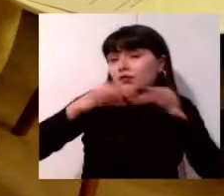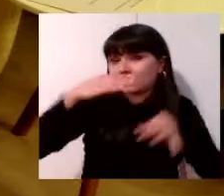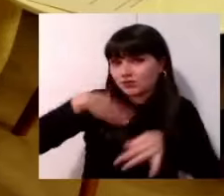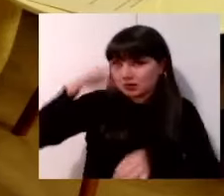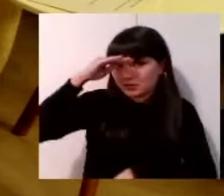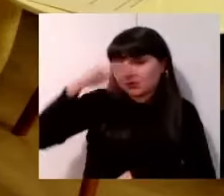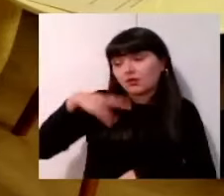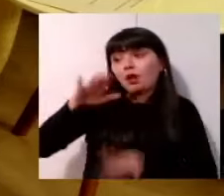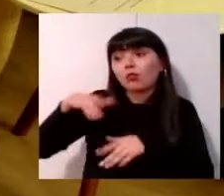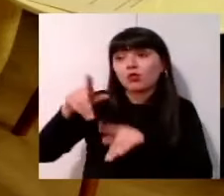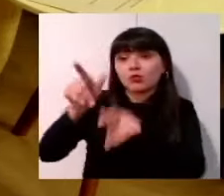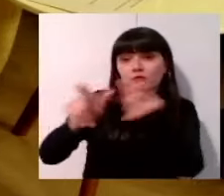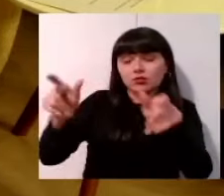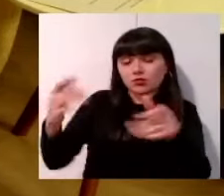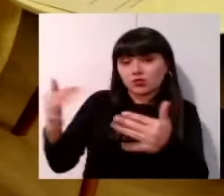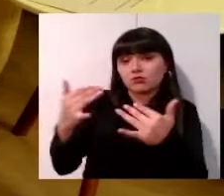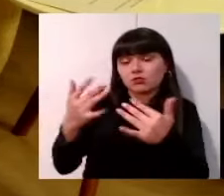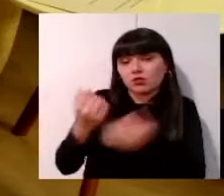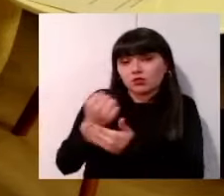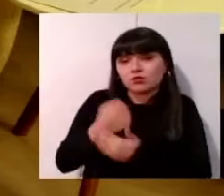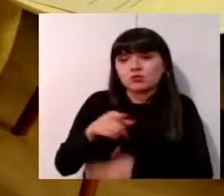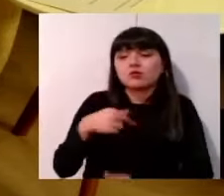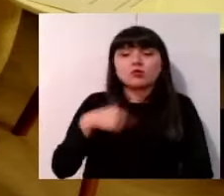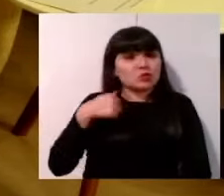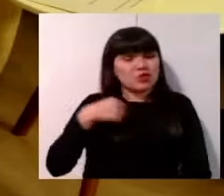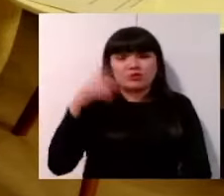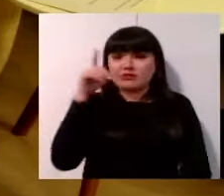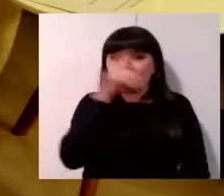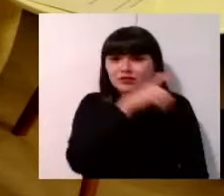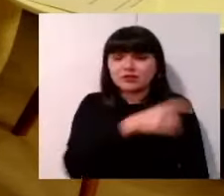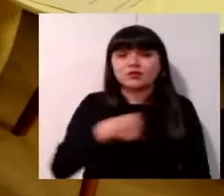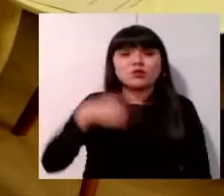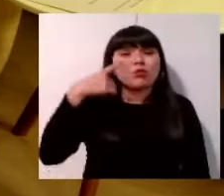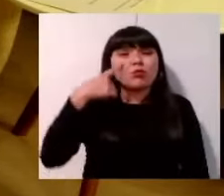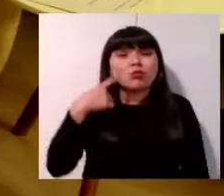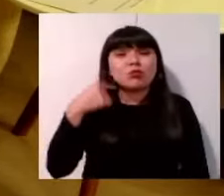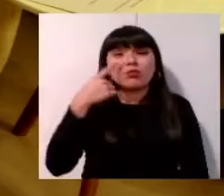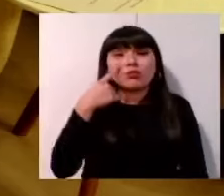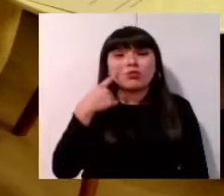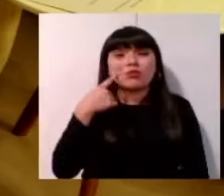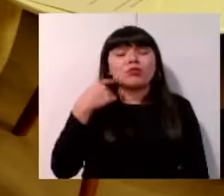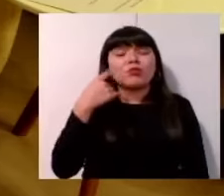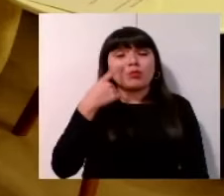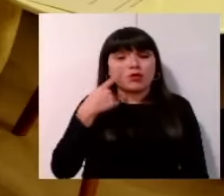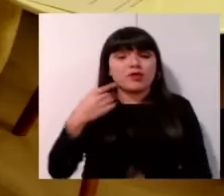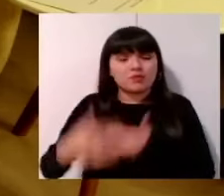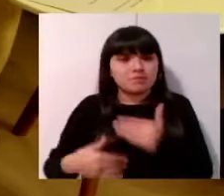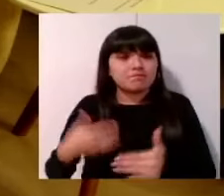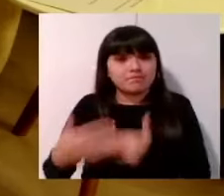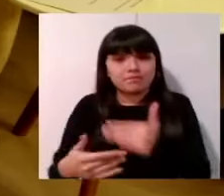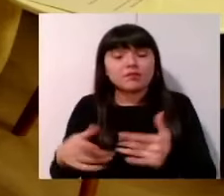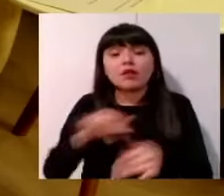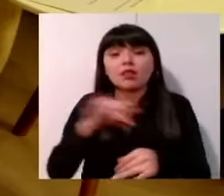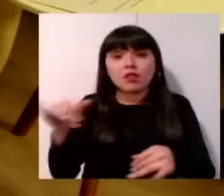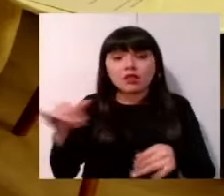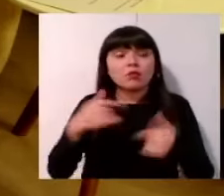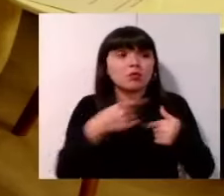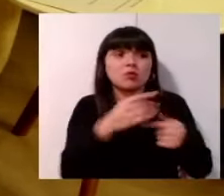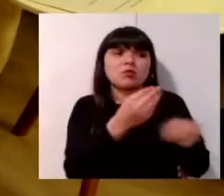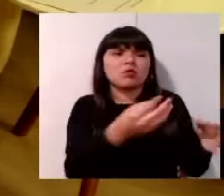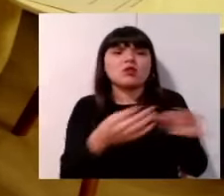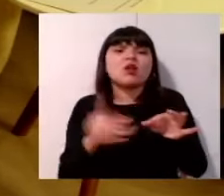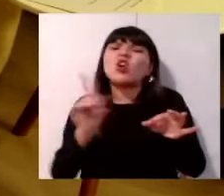costado hacerlos dormir temprano y he probado como hartas cosas, no llegar a un especialista, pero ya. Entonces después me dijeron, no te preocupes, van a entrar al